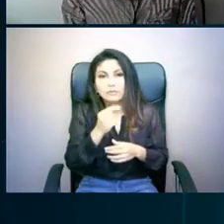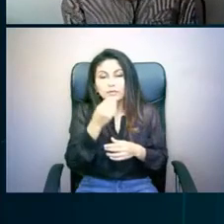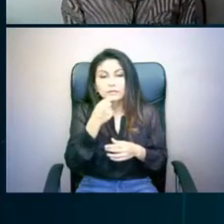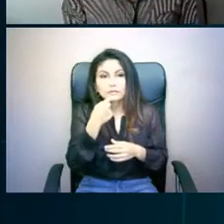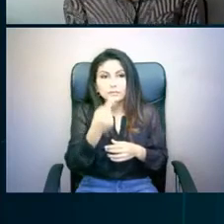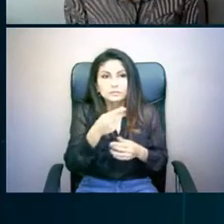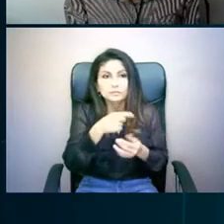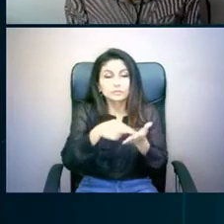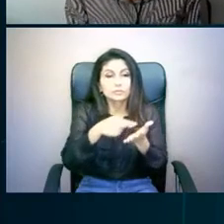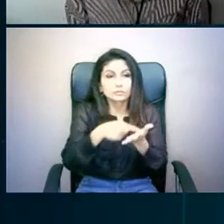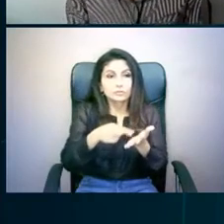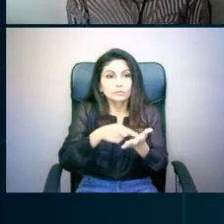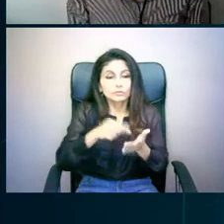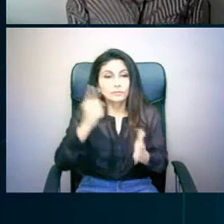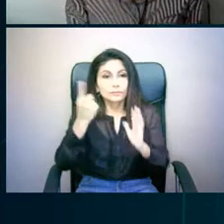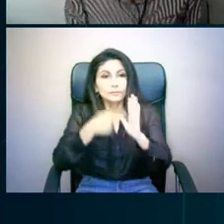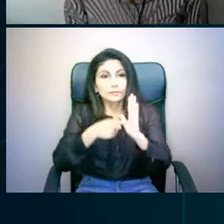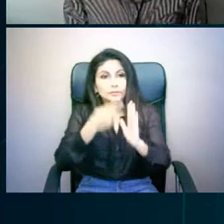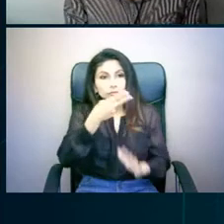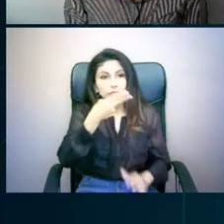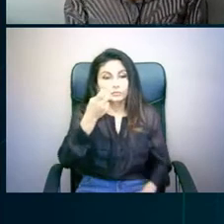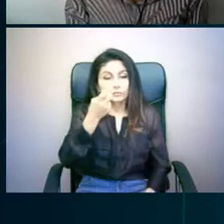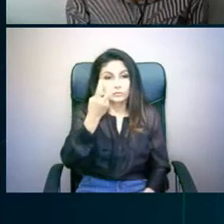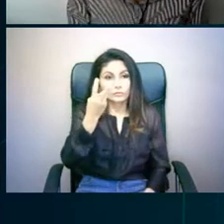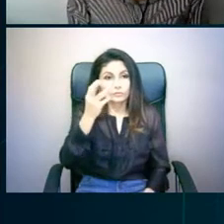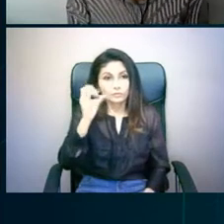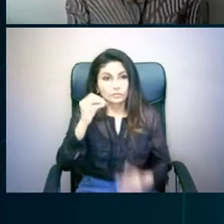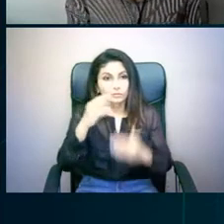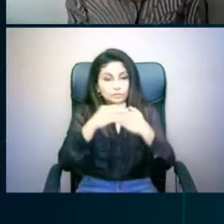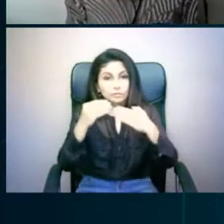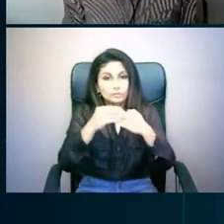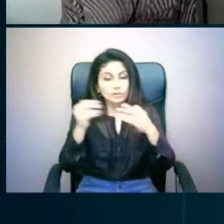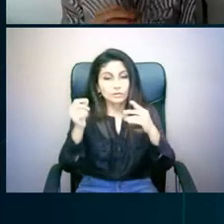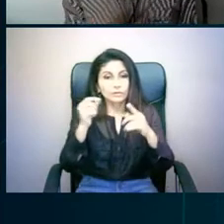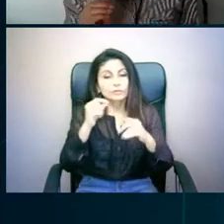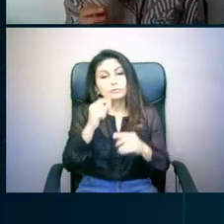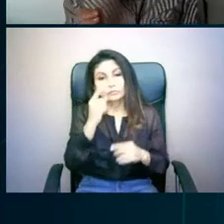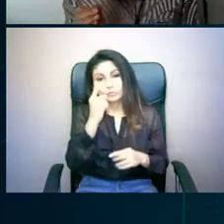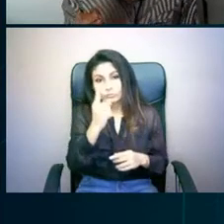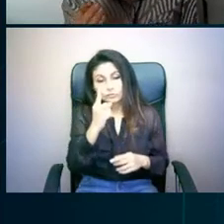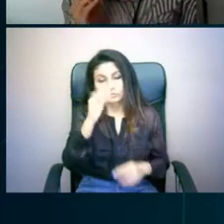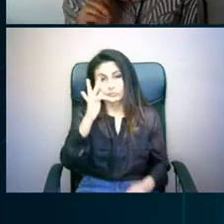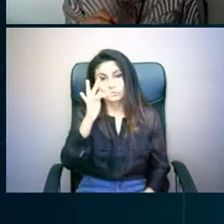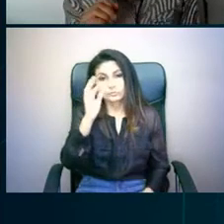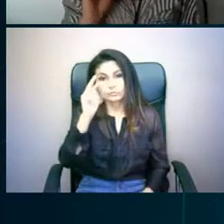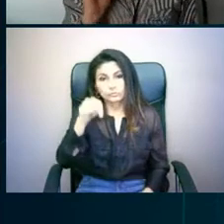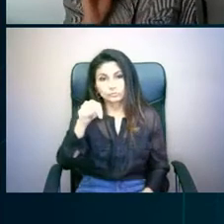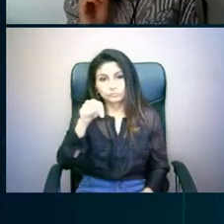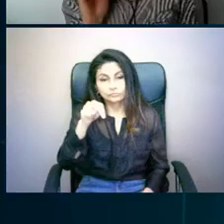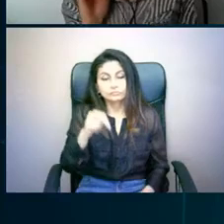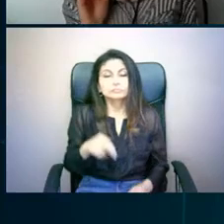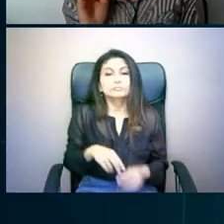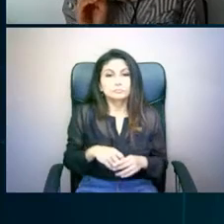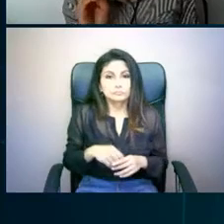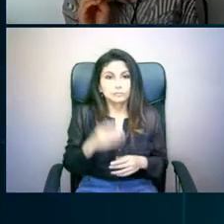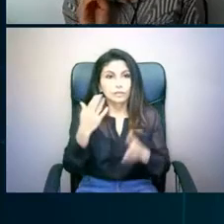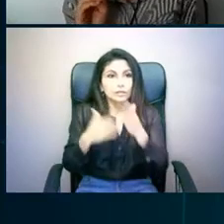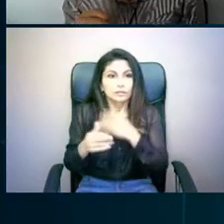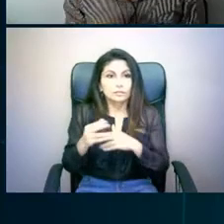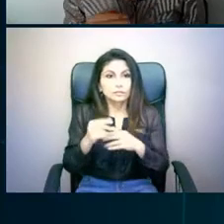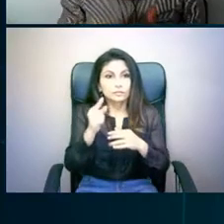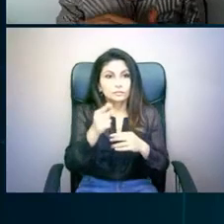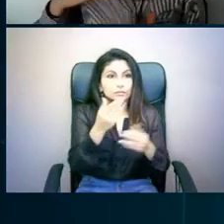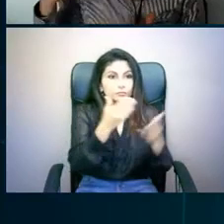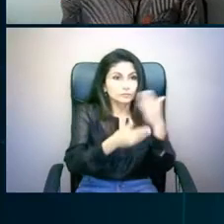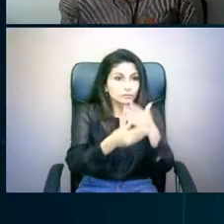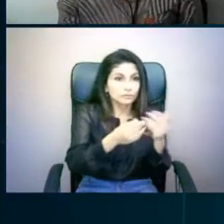de $1.230 por tonelada, ¿cierto? Hay que tener en cuenta que esto fue con datos de laboratorio y